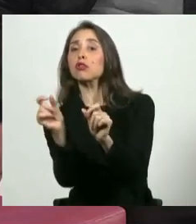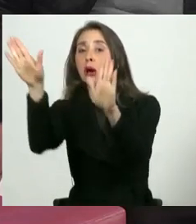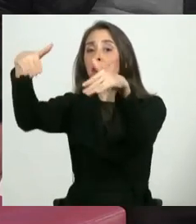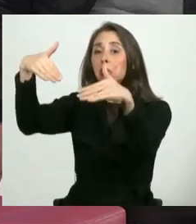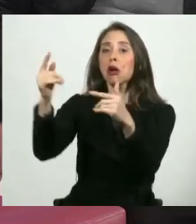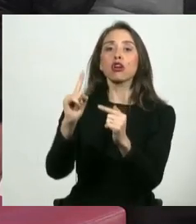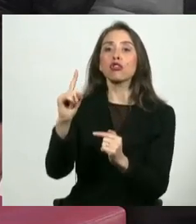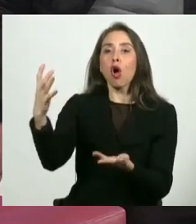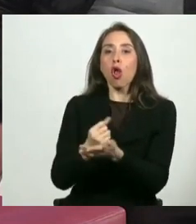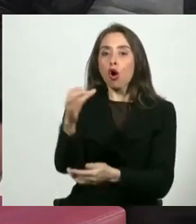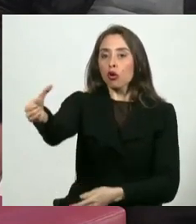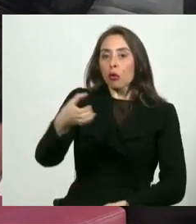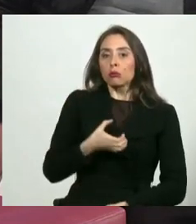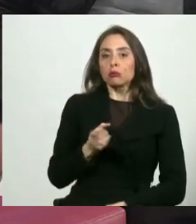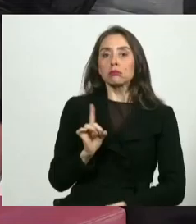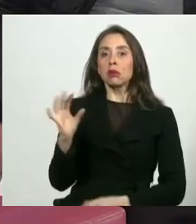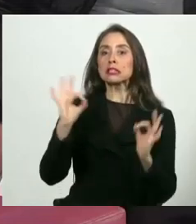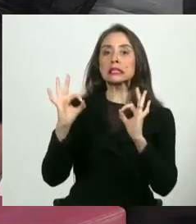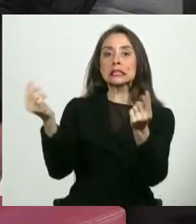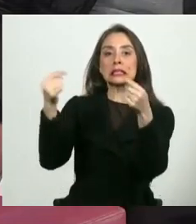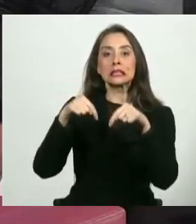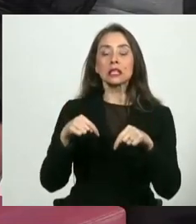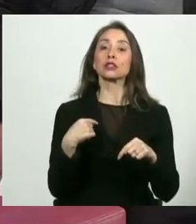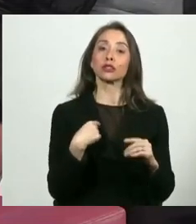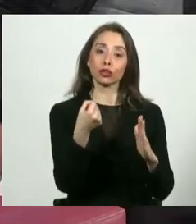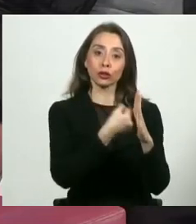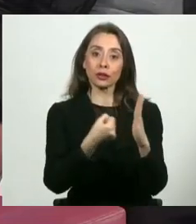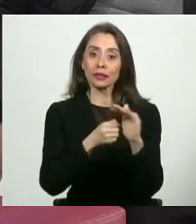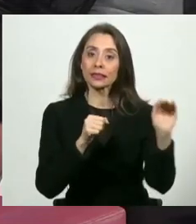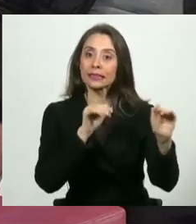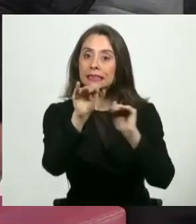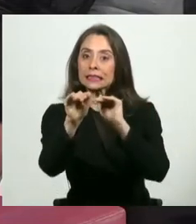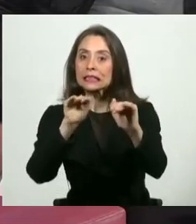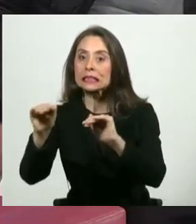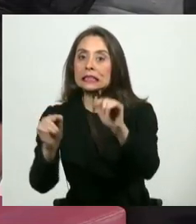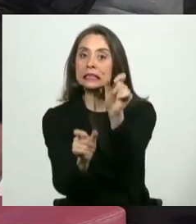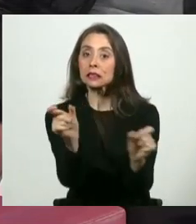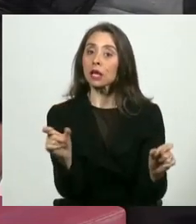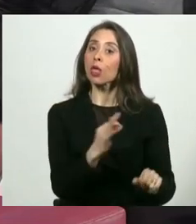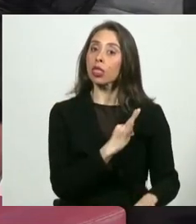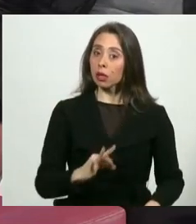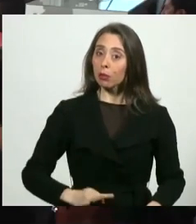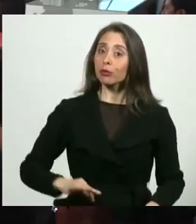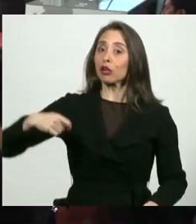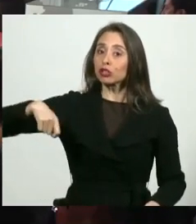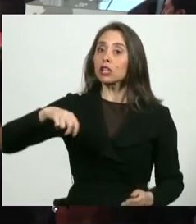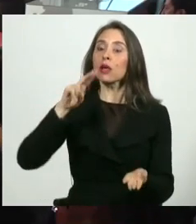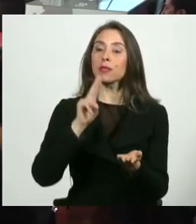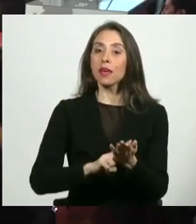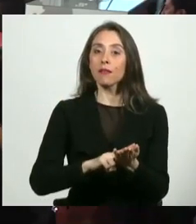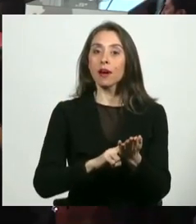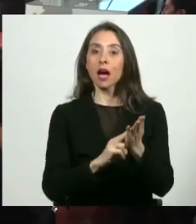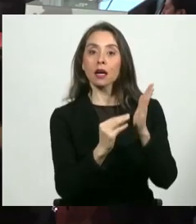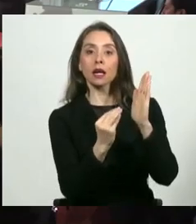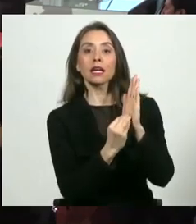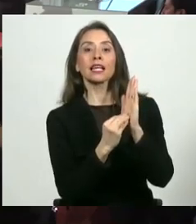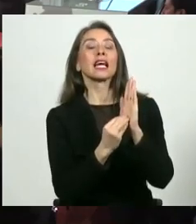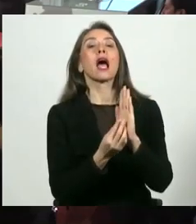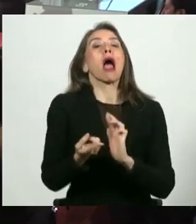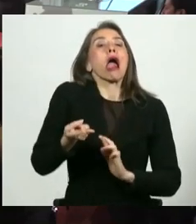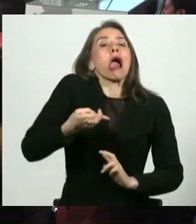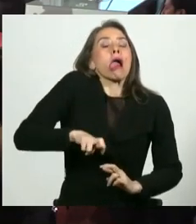cierto. Por lo tanto, yo abogo aquí a los parlamentarios para que de verdad saquemos la típica excusa